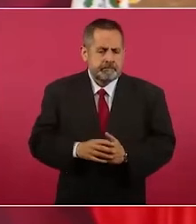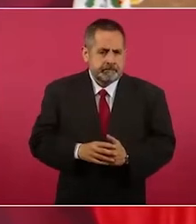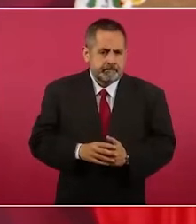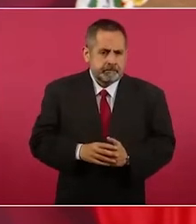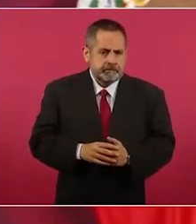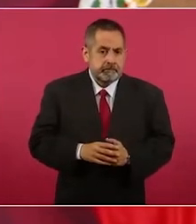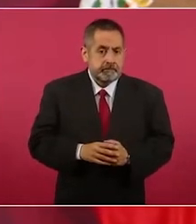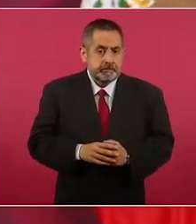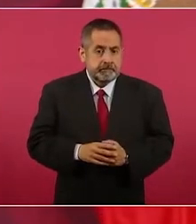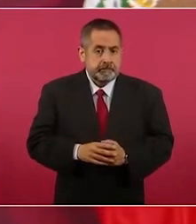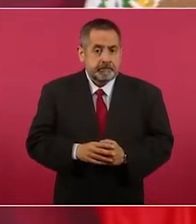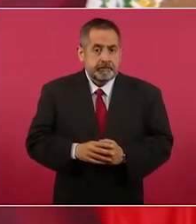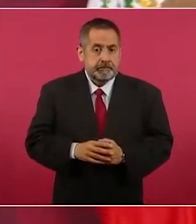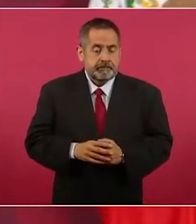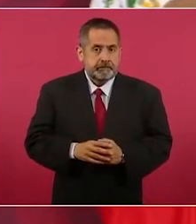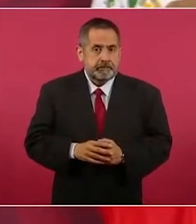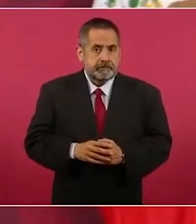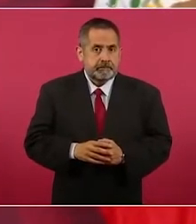él